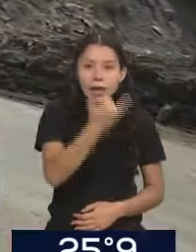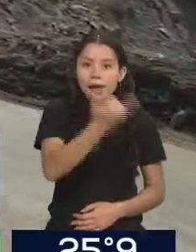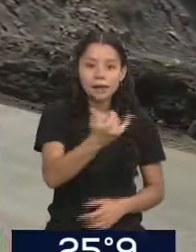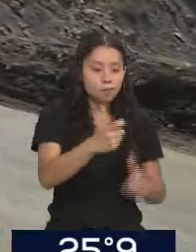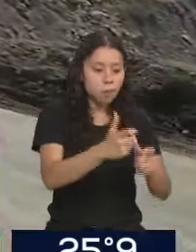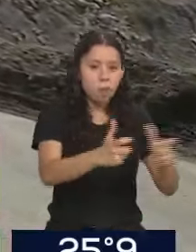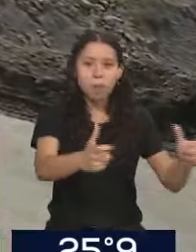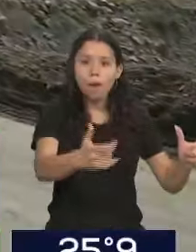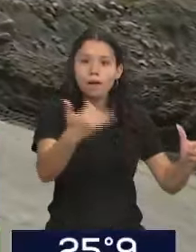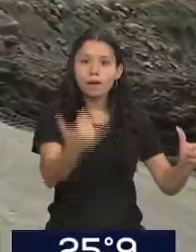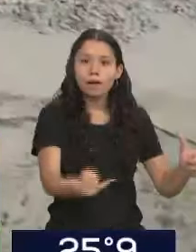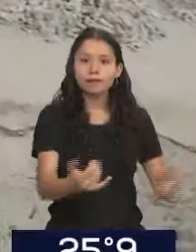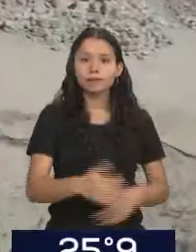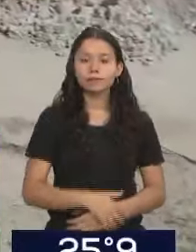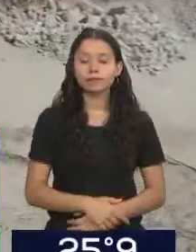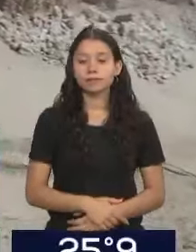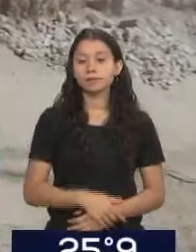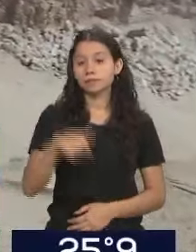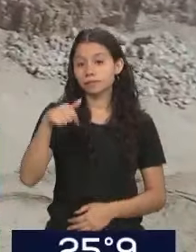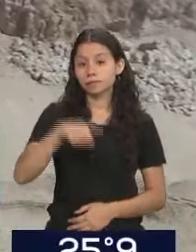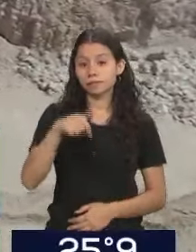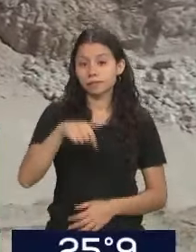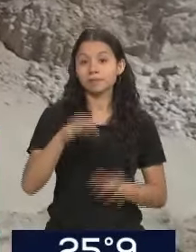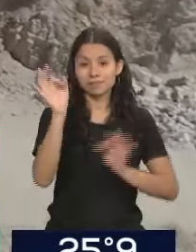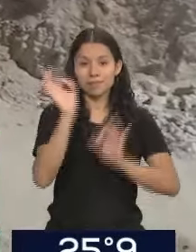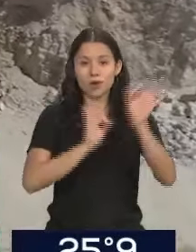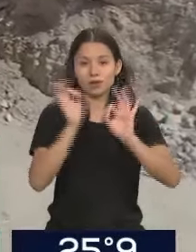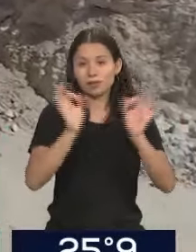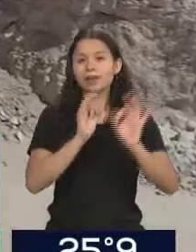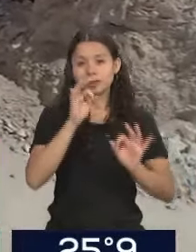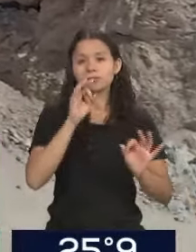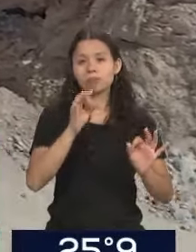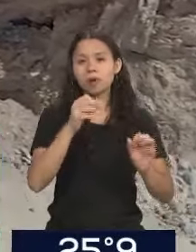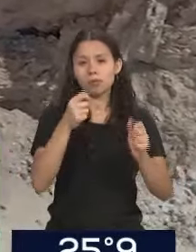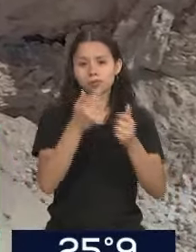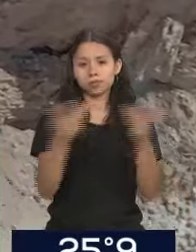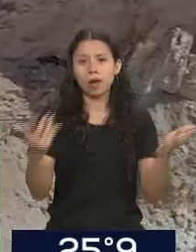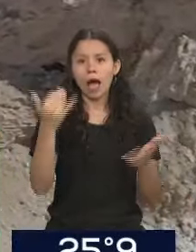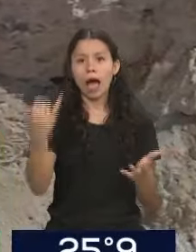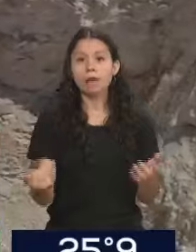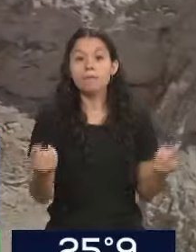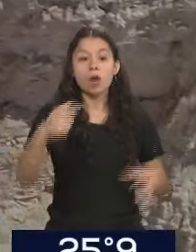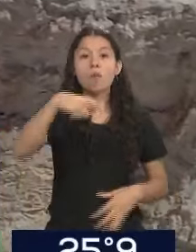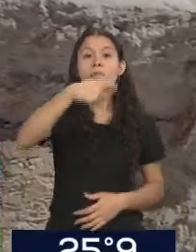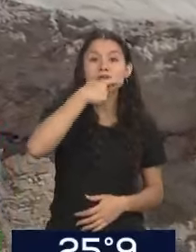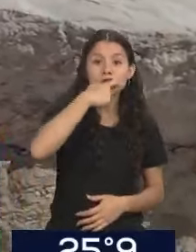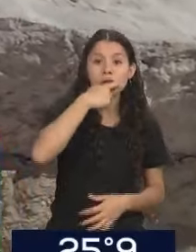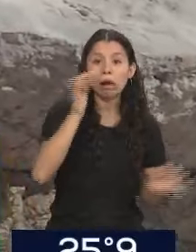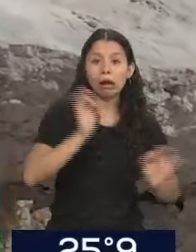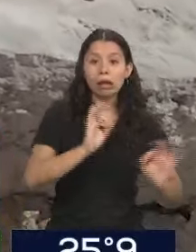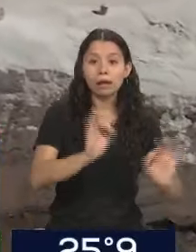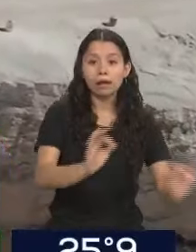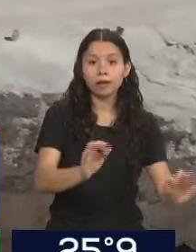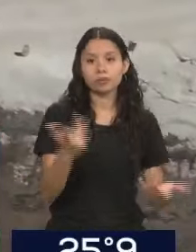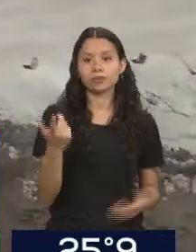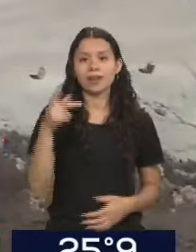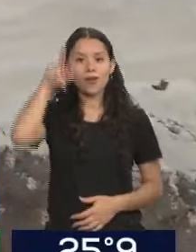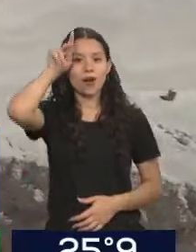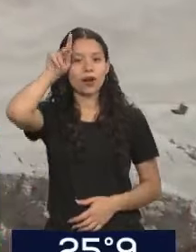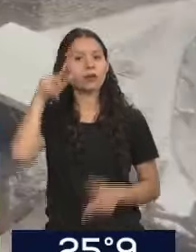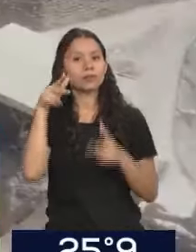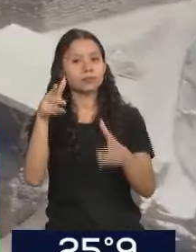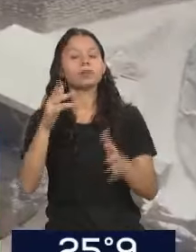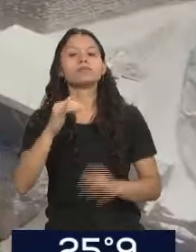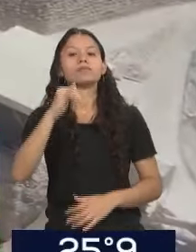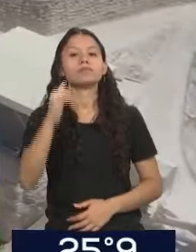que tiene 10 proyectos actualmente en desarrollo en la Argentina, pero ninguno en Mendoza. En este contexto, Cornejo anunció una probable